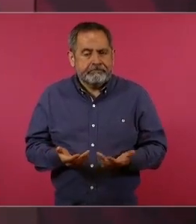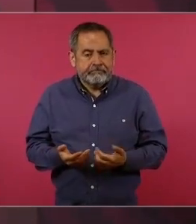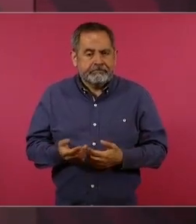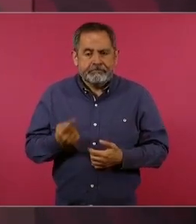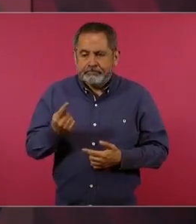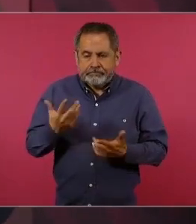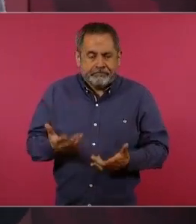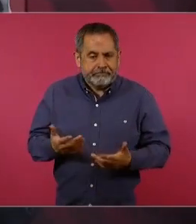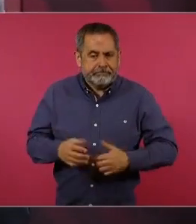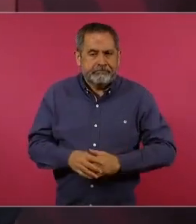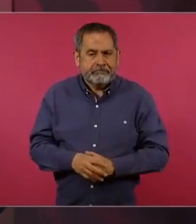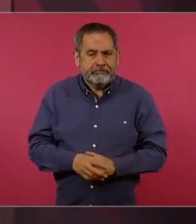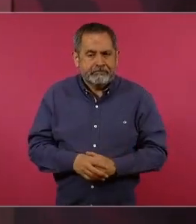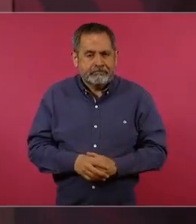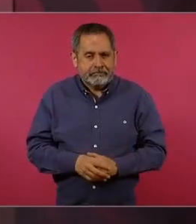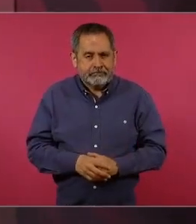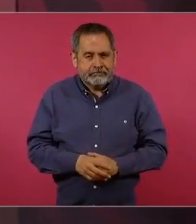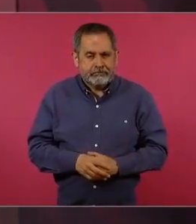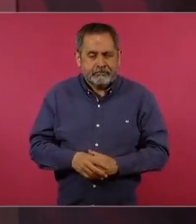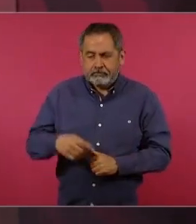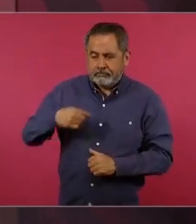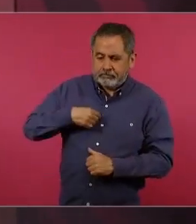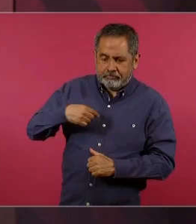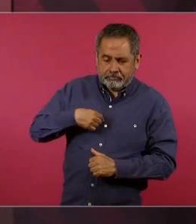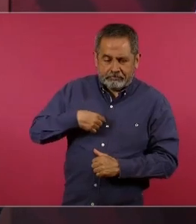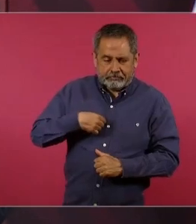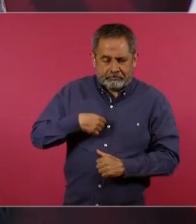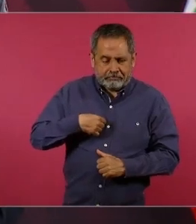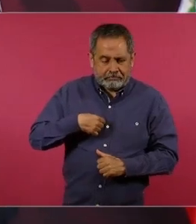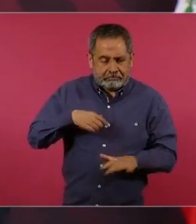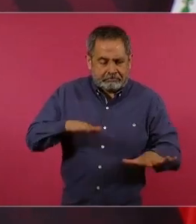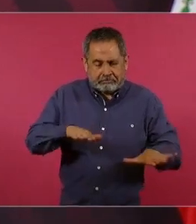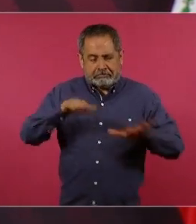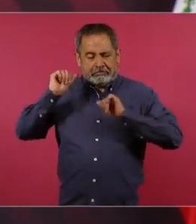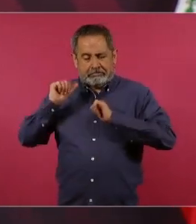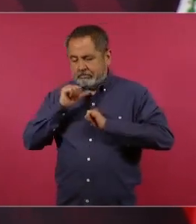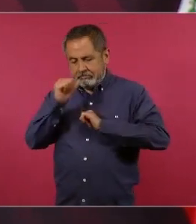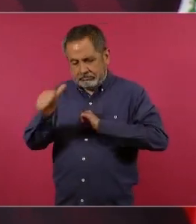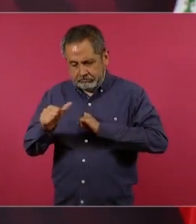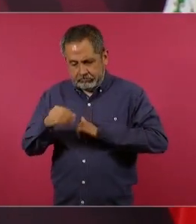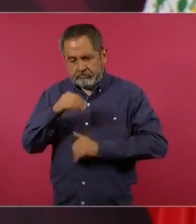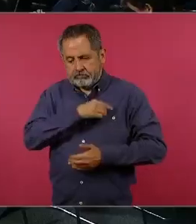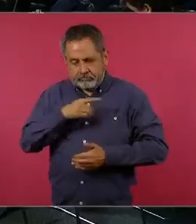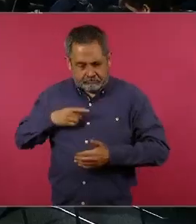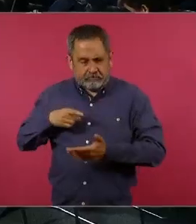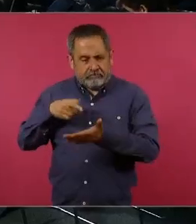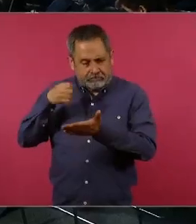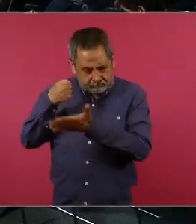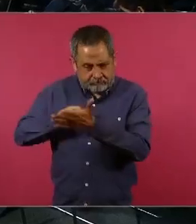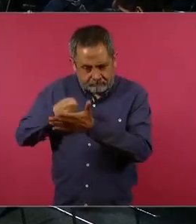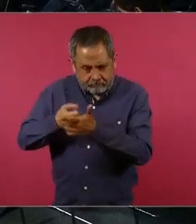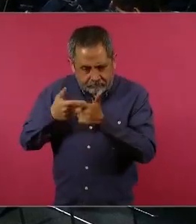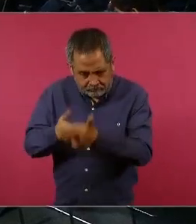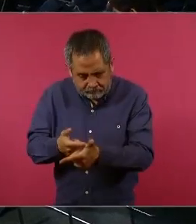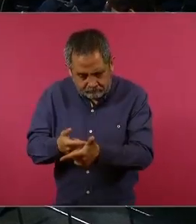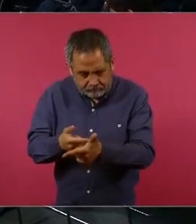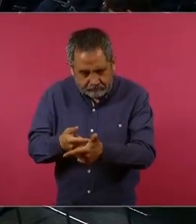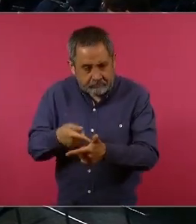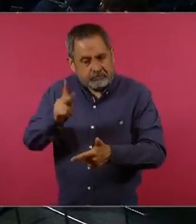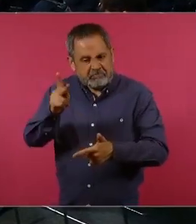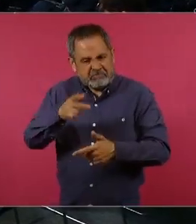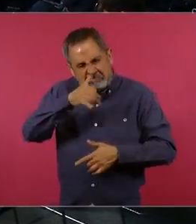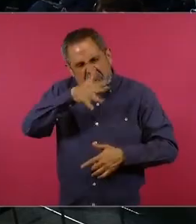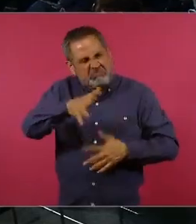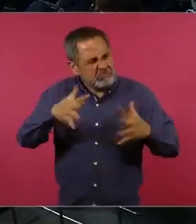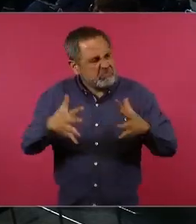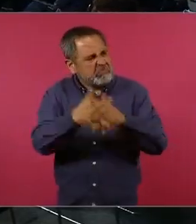para que ni quede uno como vendido, ni quede uno como violento?